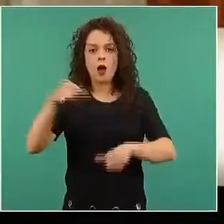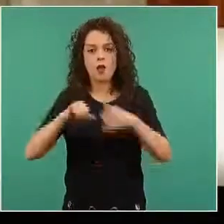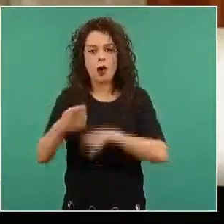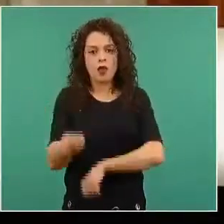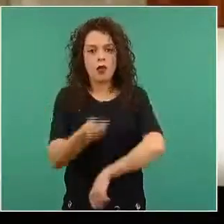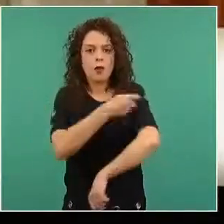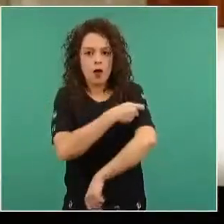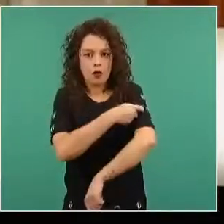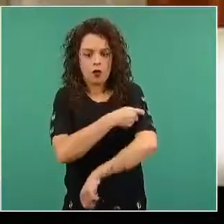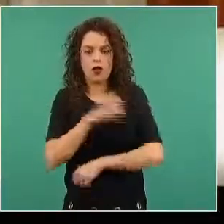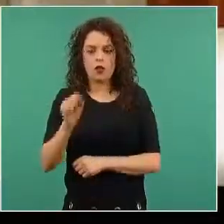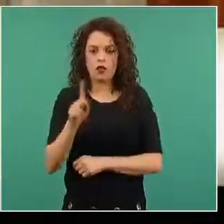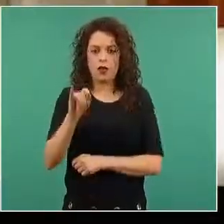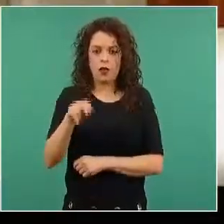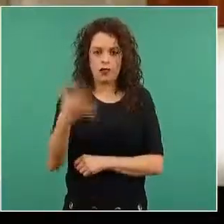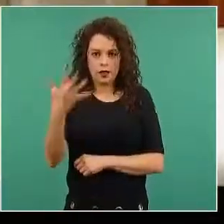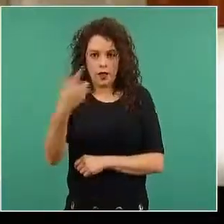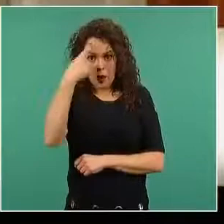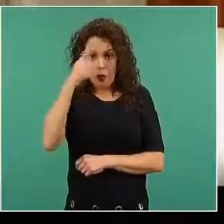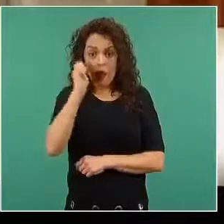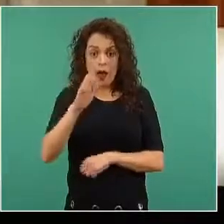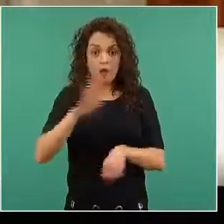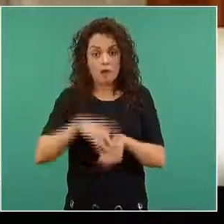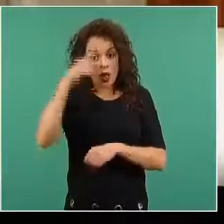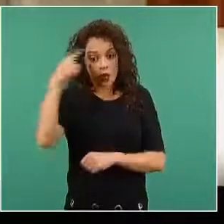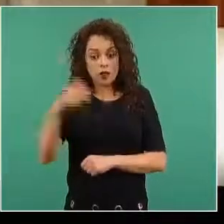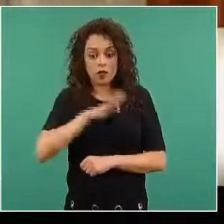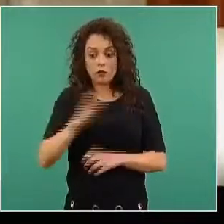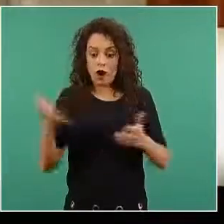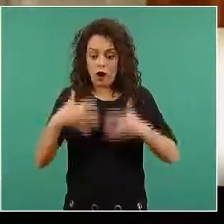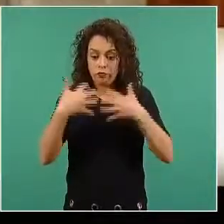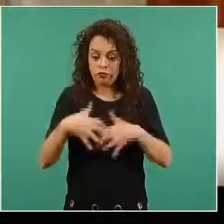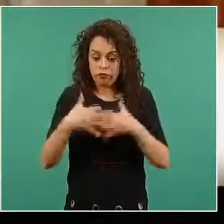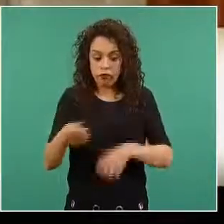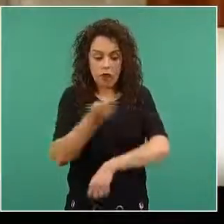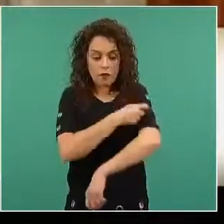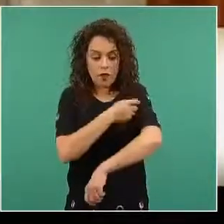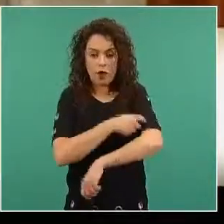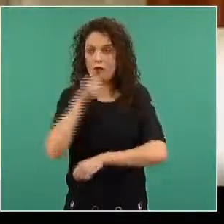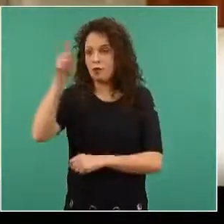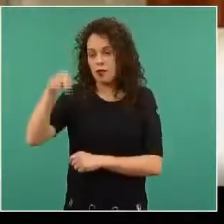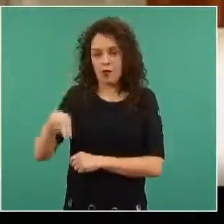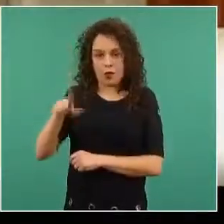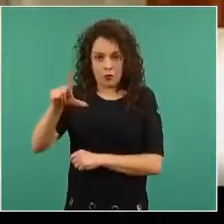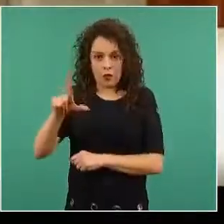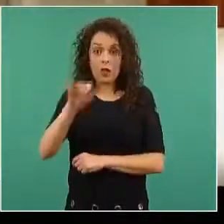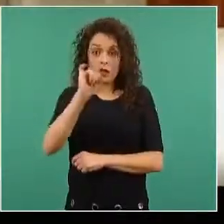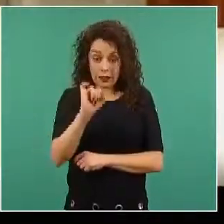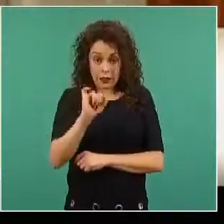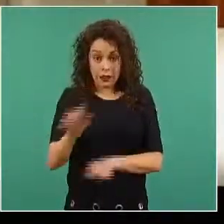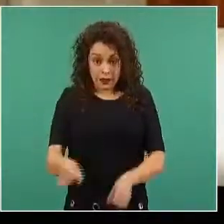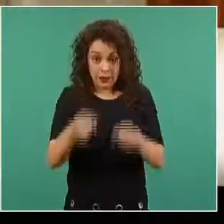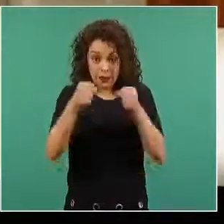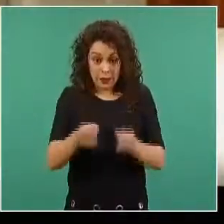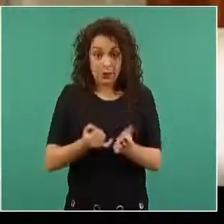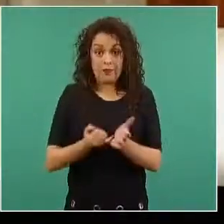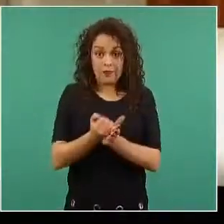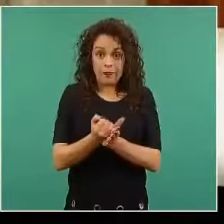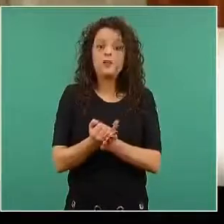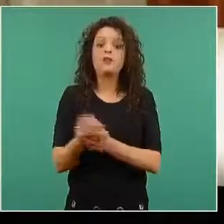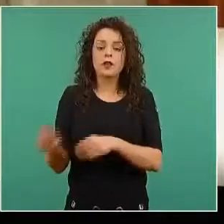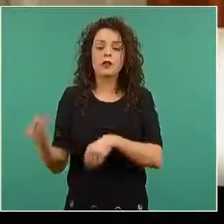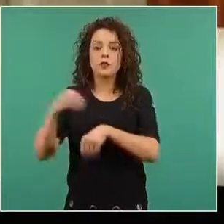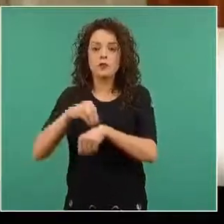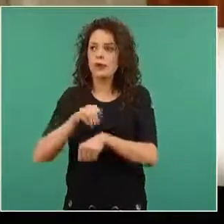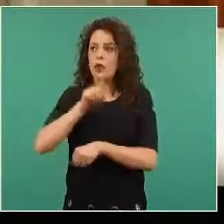5, y cómo podemos facilitar la producción de vacunas en Nuevo León. De concretarse, el laboratorio se instalaría en la entidad en un lapso de